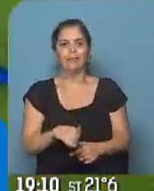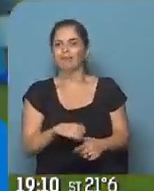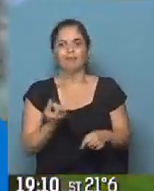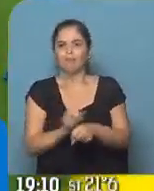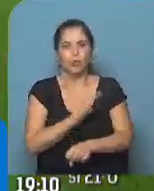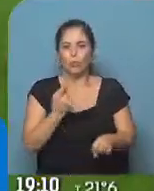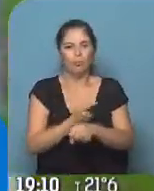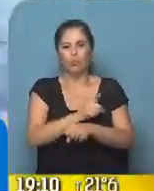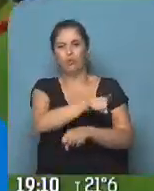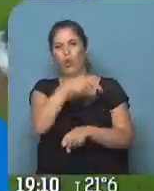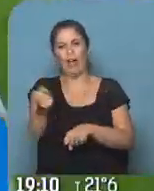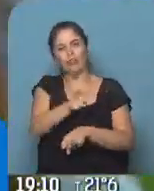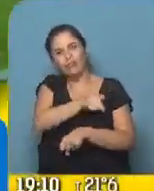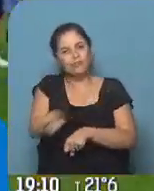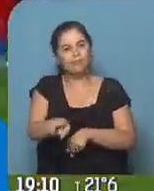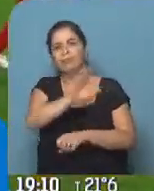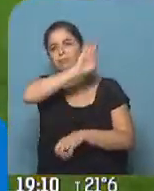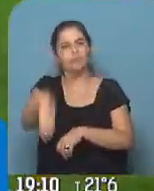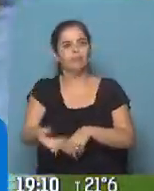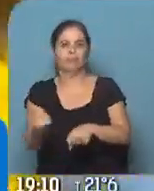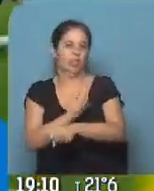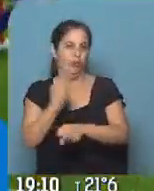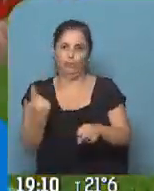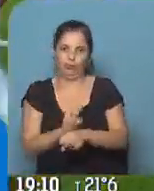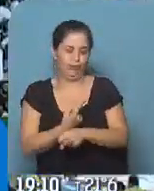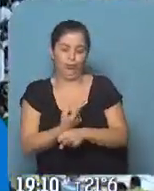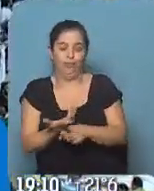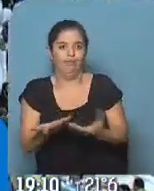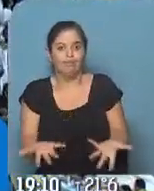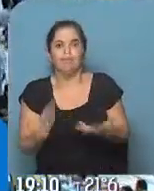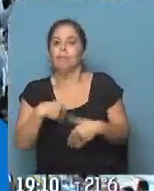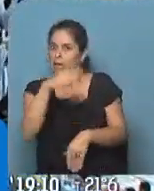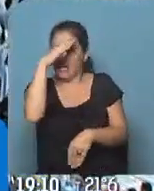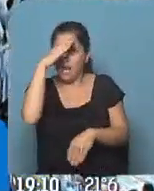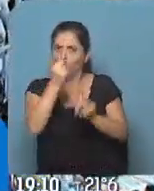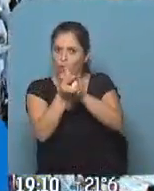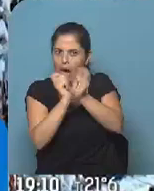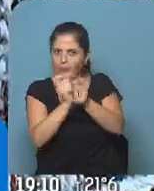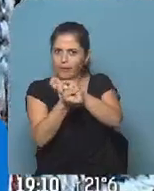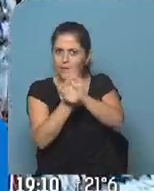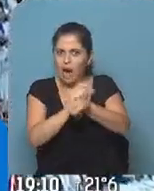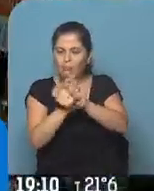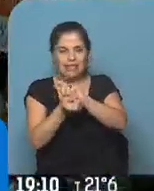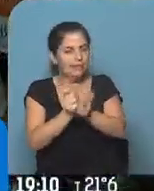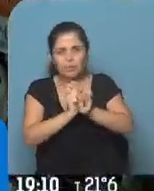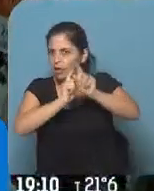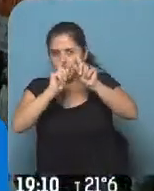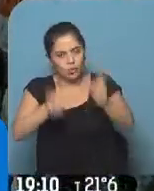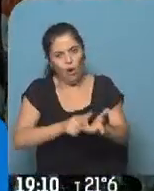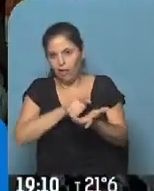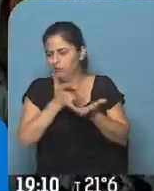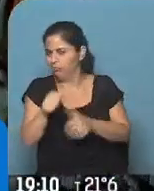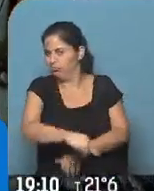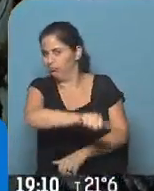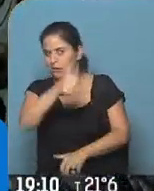rival, todo eso en conjunto, ni siquiera los cambios que intentó Gallardo, terminaron dando como